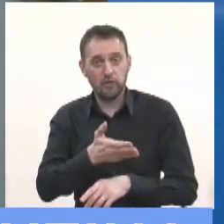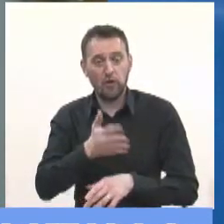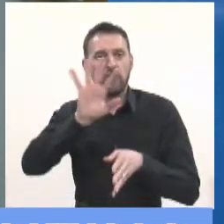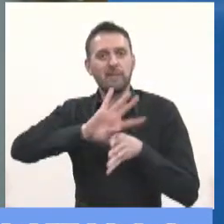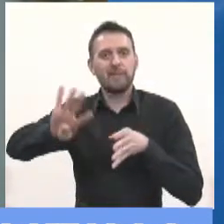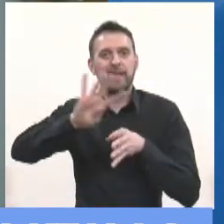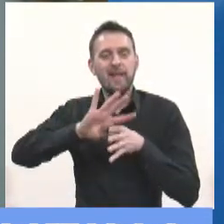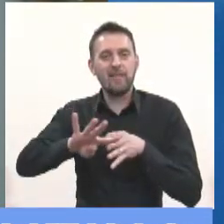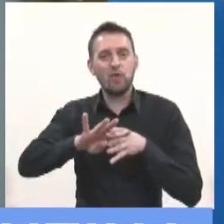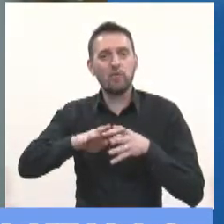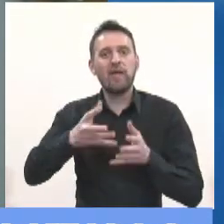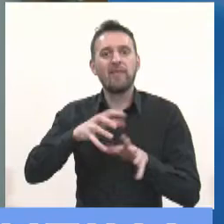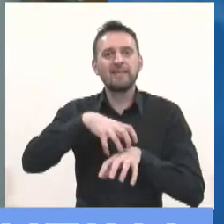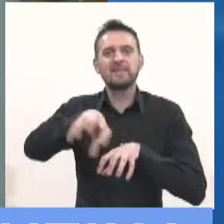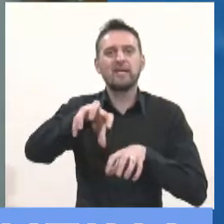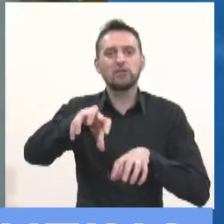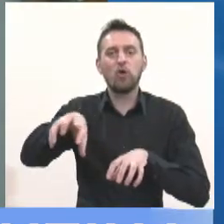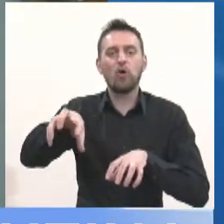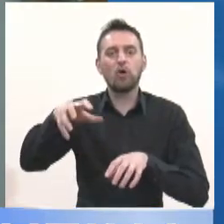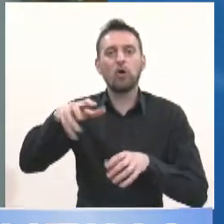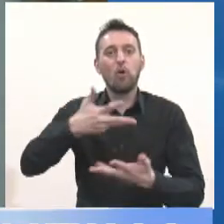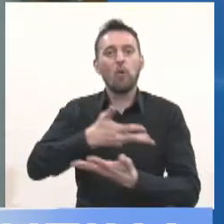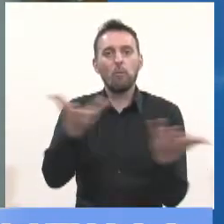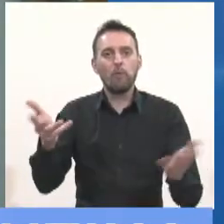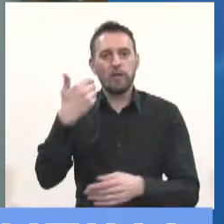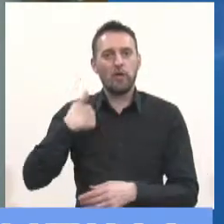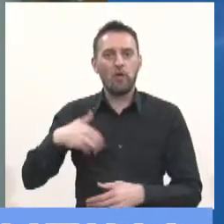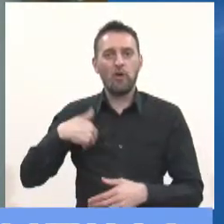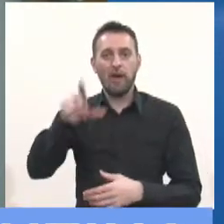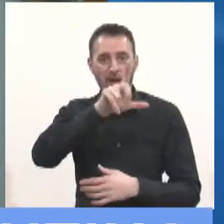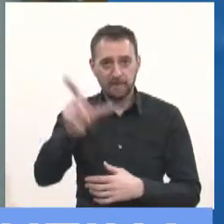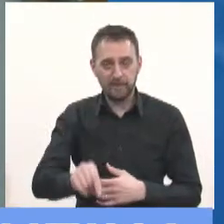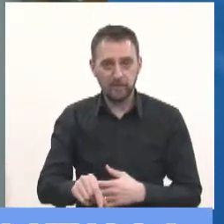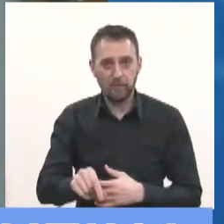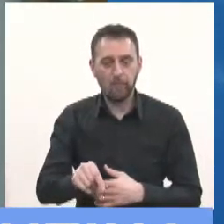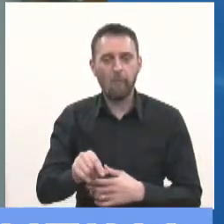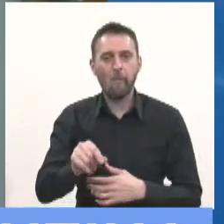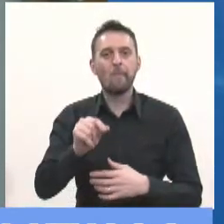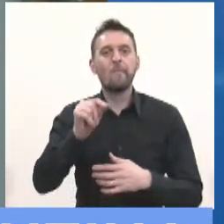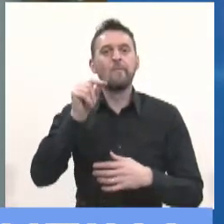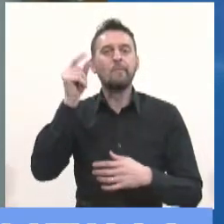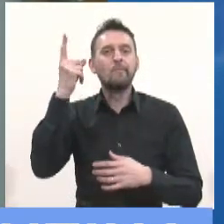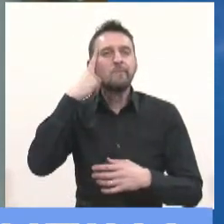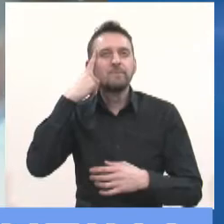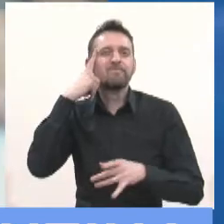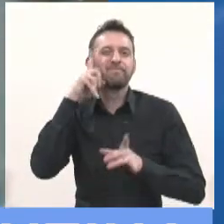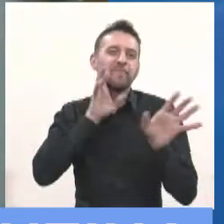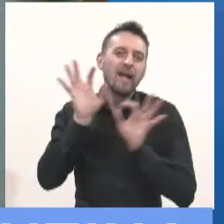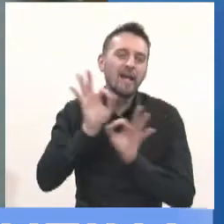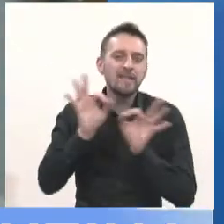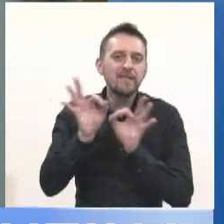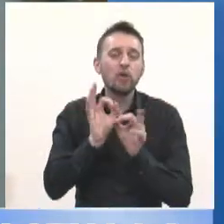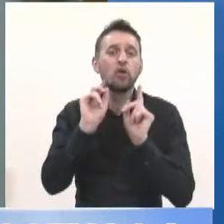la deuda del sector público argentino. Es decir, estamos tratando, analizando